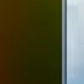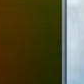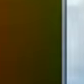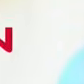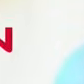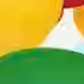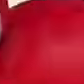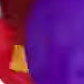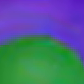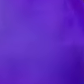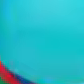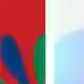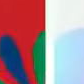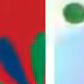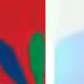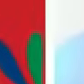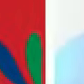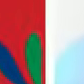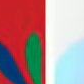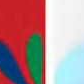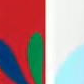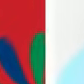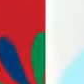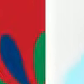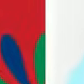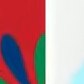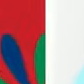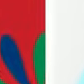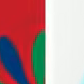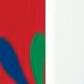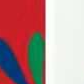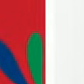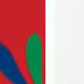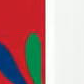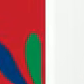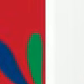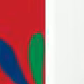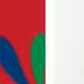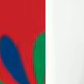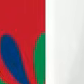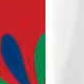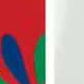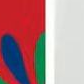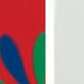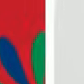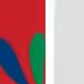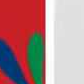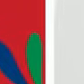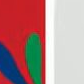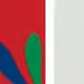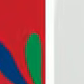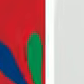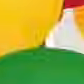Disfruta el sabor por Este carnaval nuestro amor se renueva con el sabor de siempre.